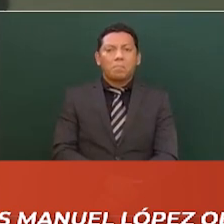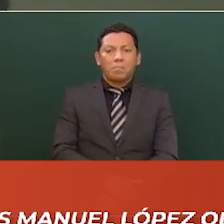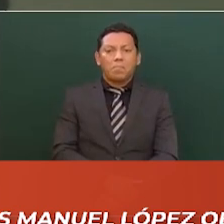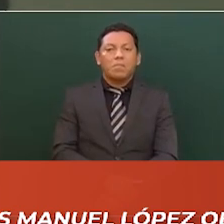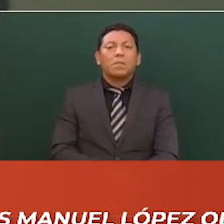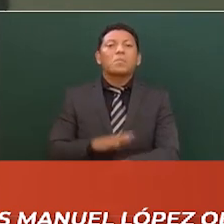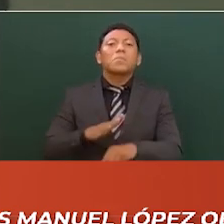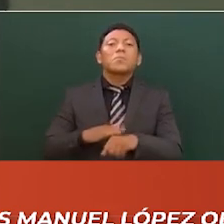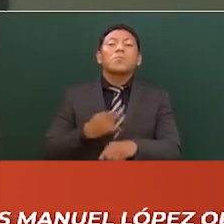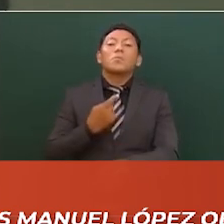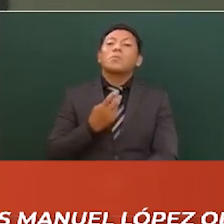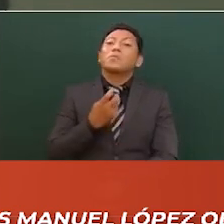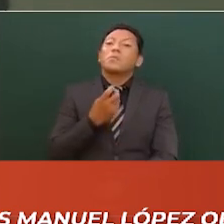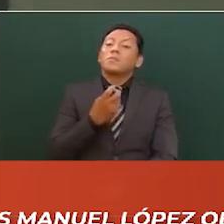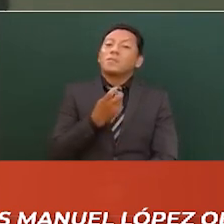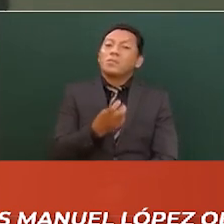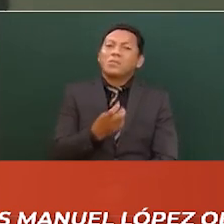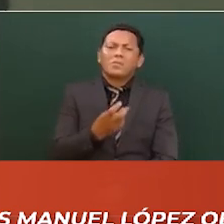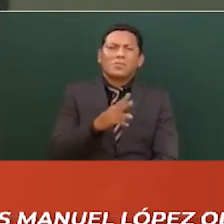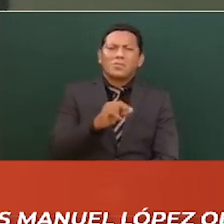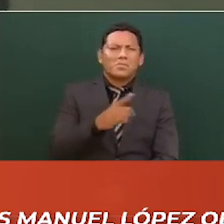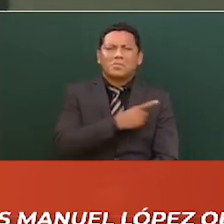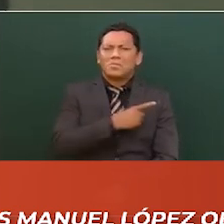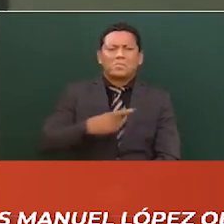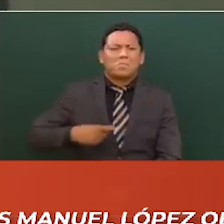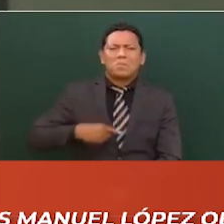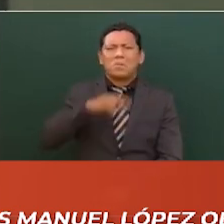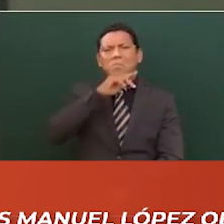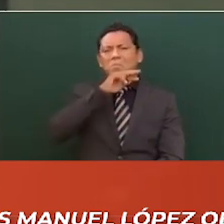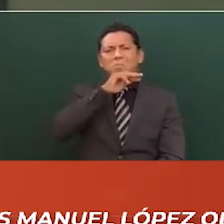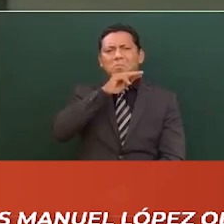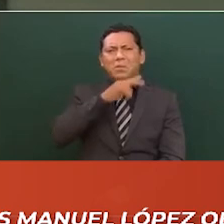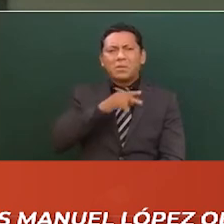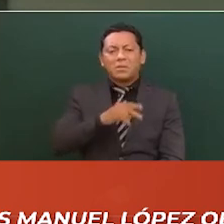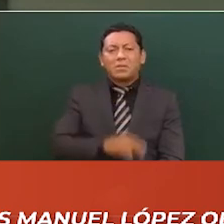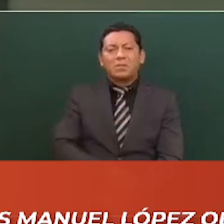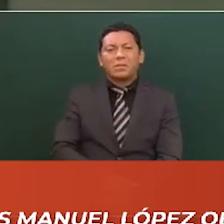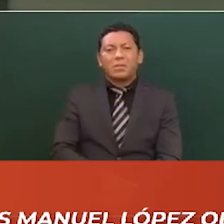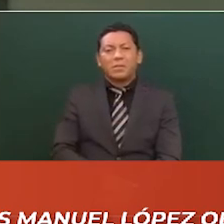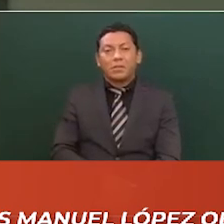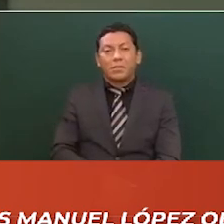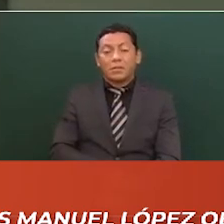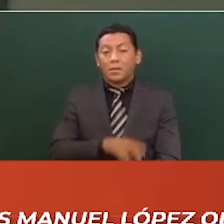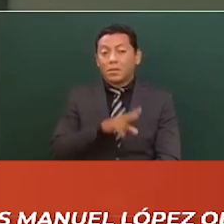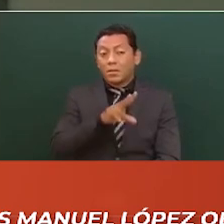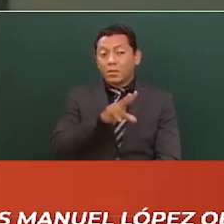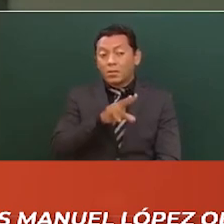Por eso no debe de preocuparse. Sí, no